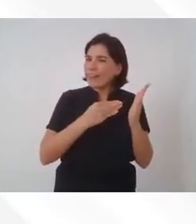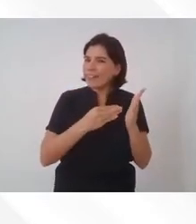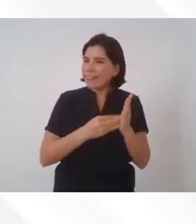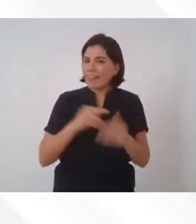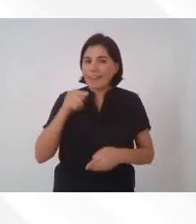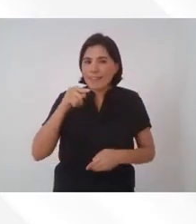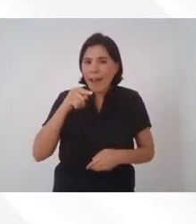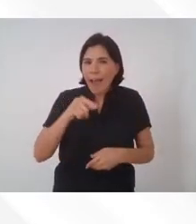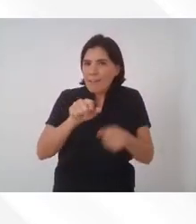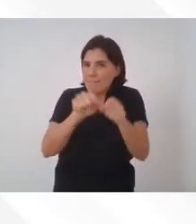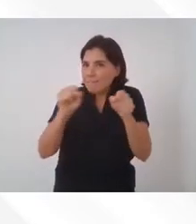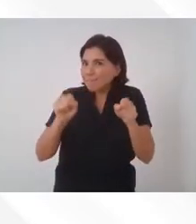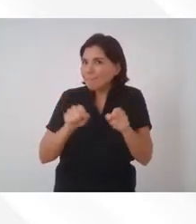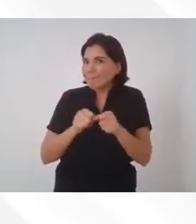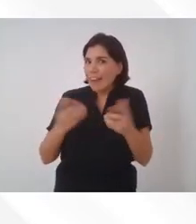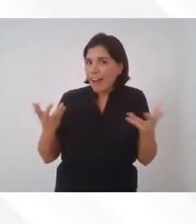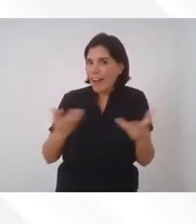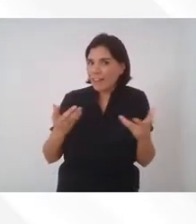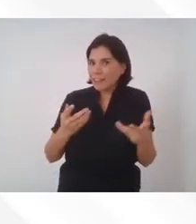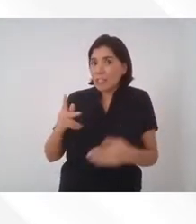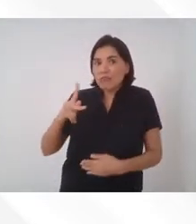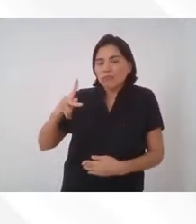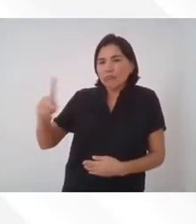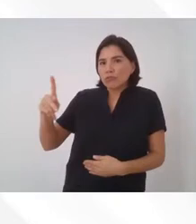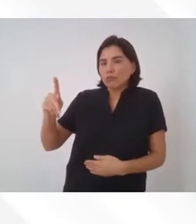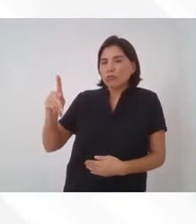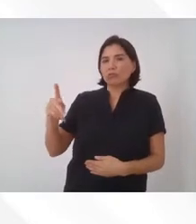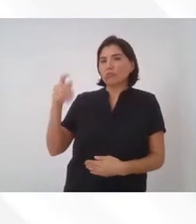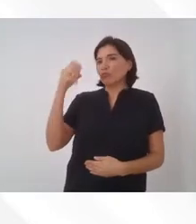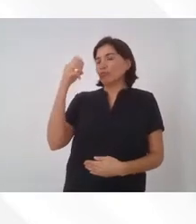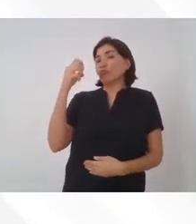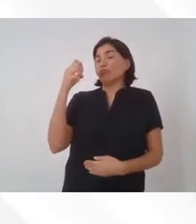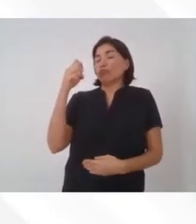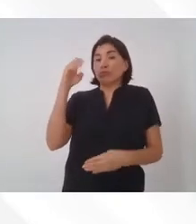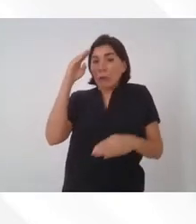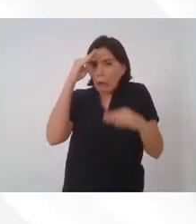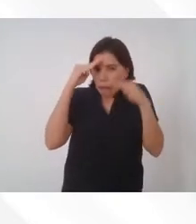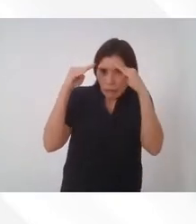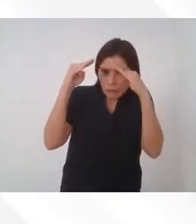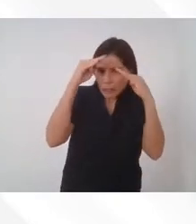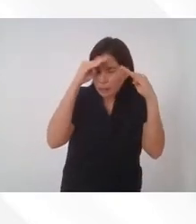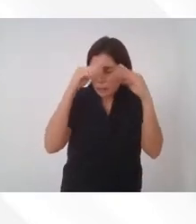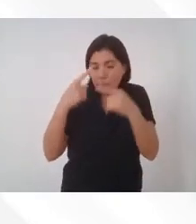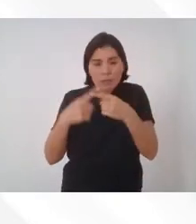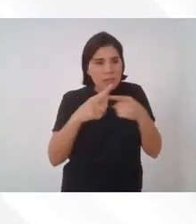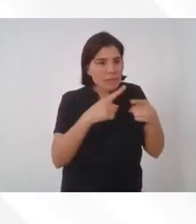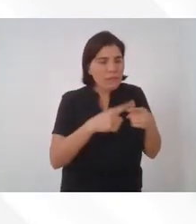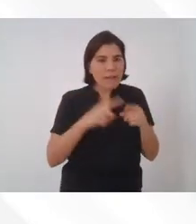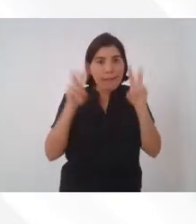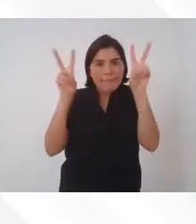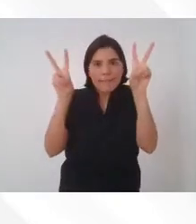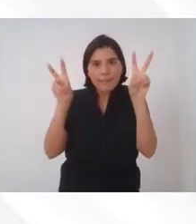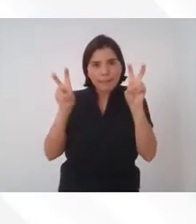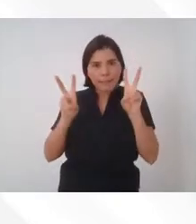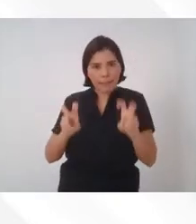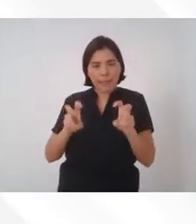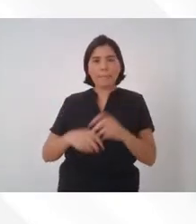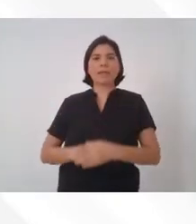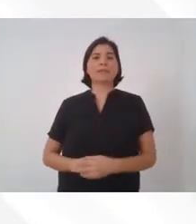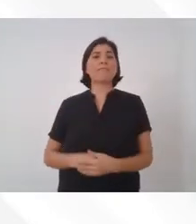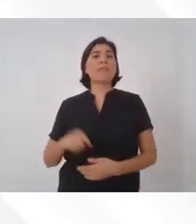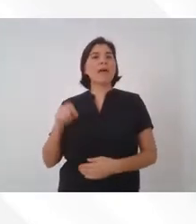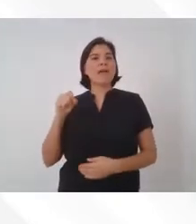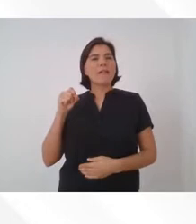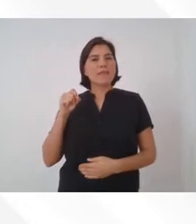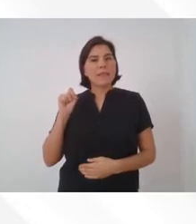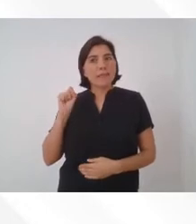reflexiones sobre los temas que hemos ido abordando en cada uno de los módulos. y su constante participación.